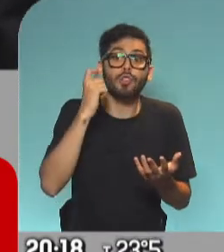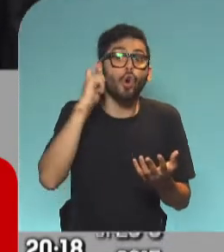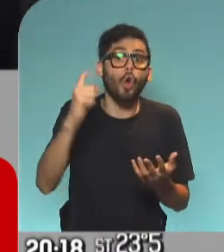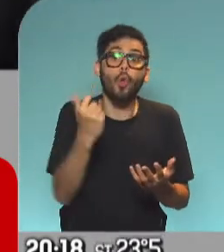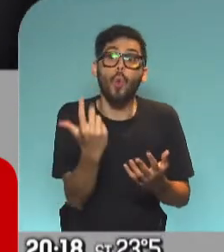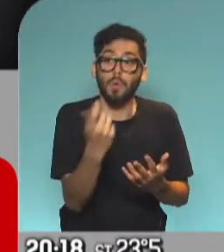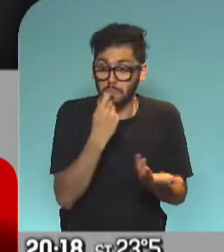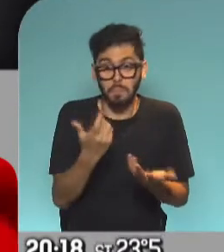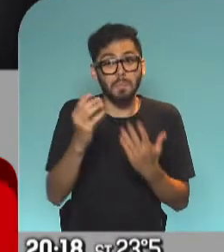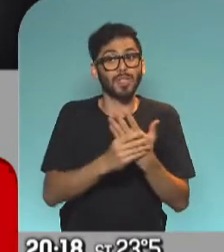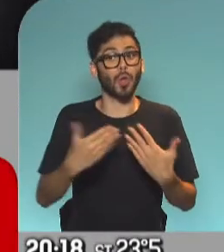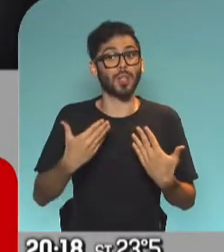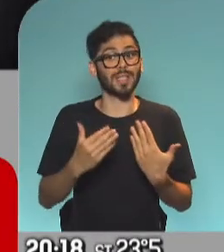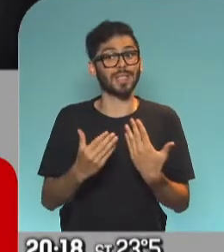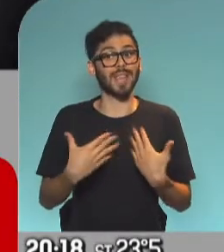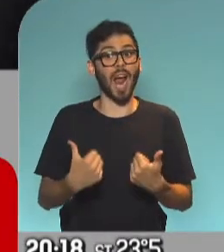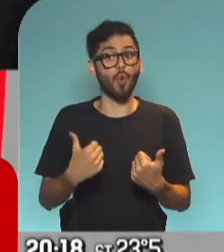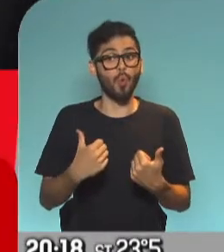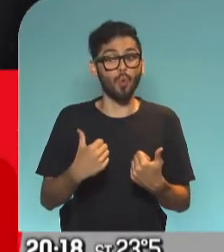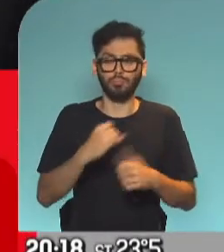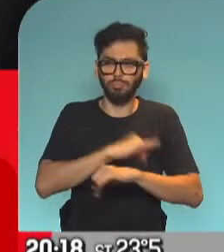colocan 40 millones de vacunas